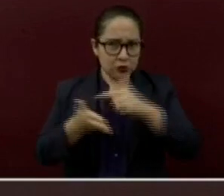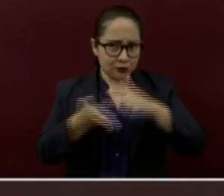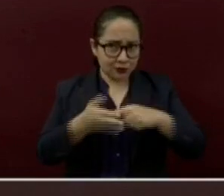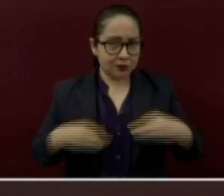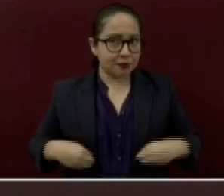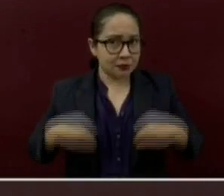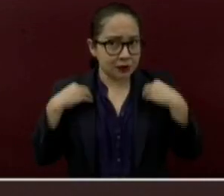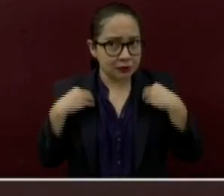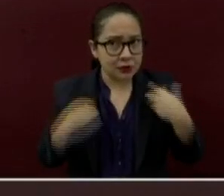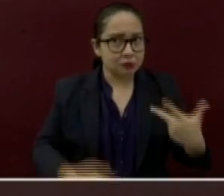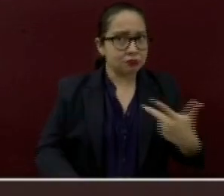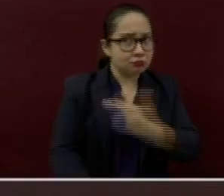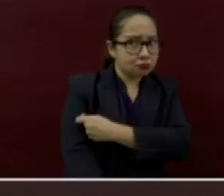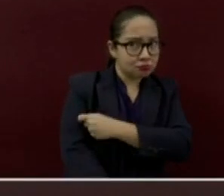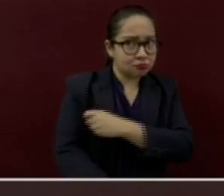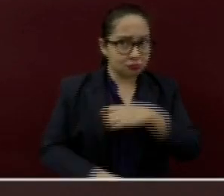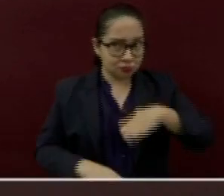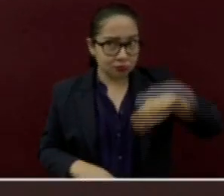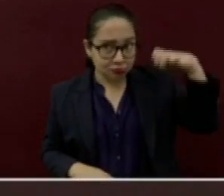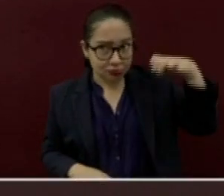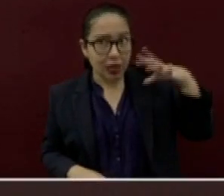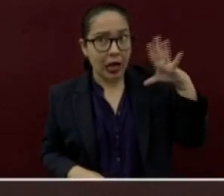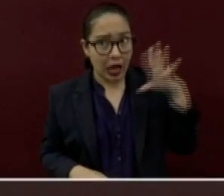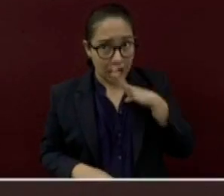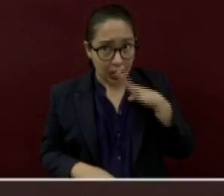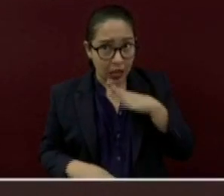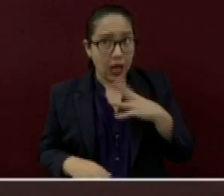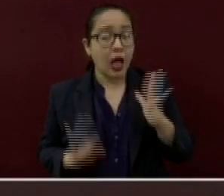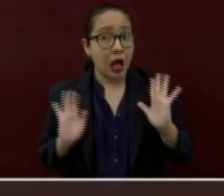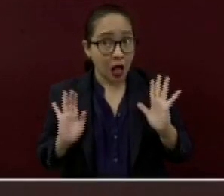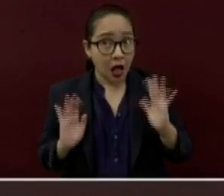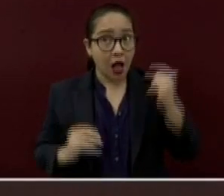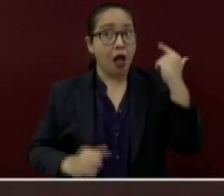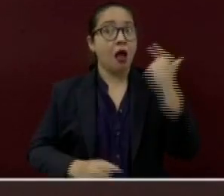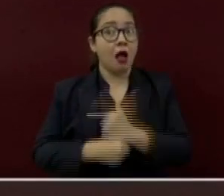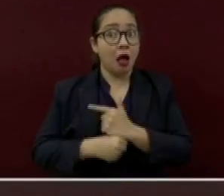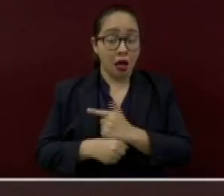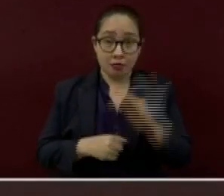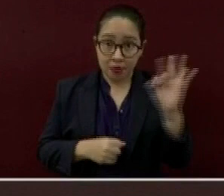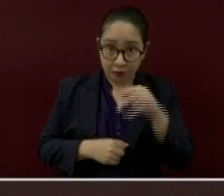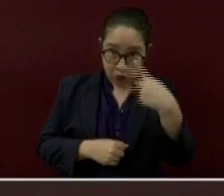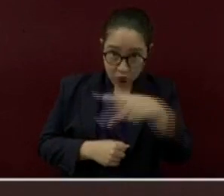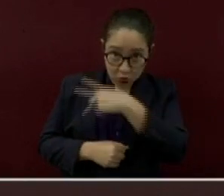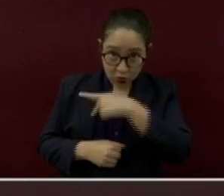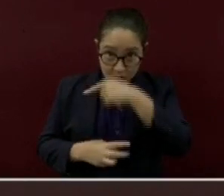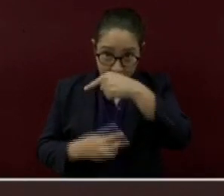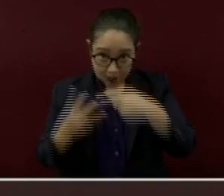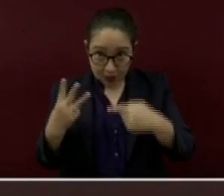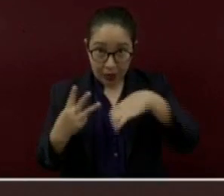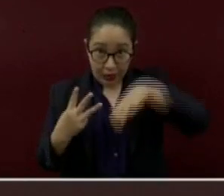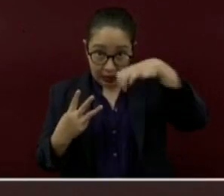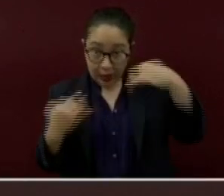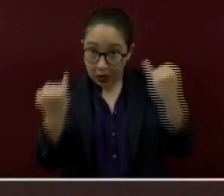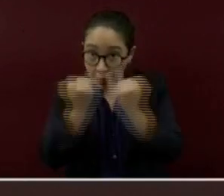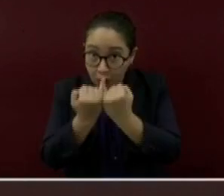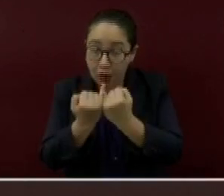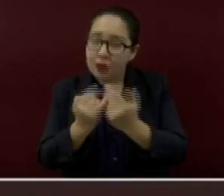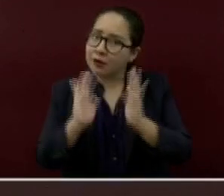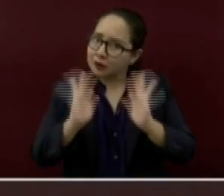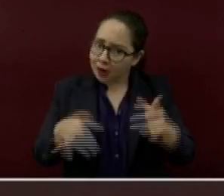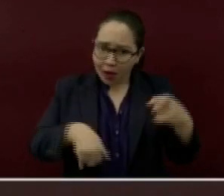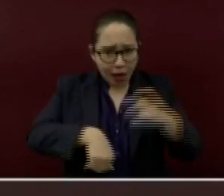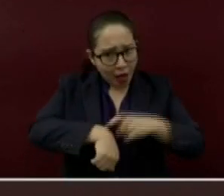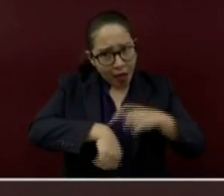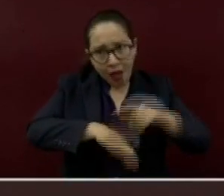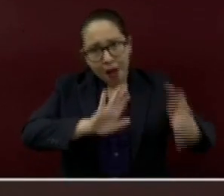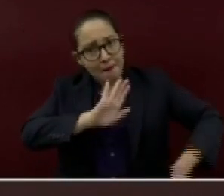vacunación para estas edades y si ustedes tienen cualquiera de estas edades cumplidas ya hay que